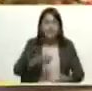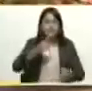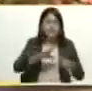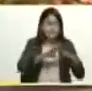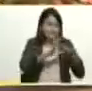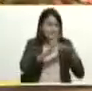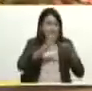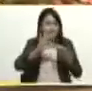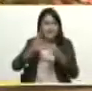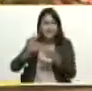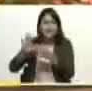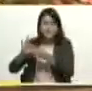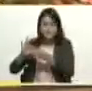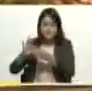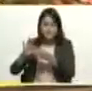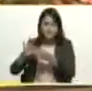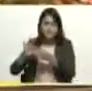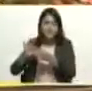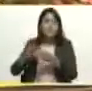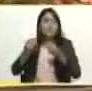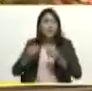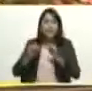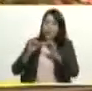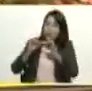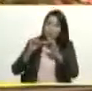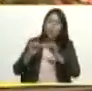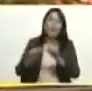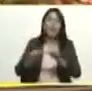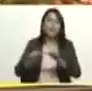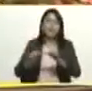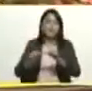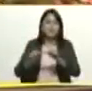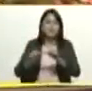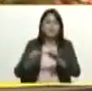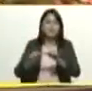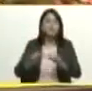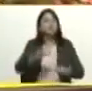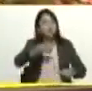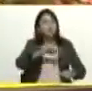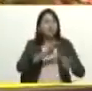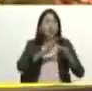unidad para avanzar. Es tiempo de unión